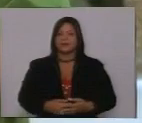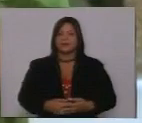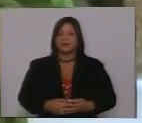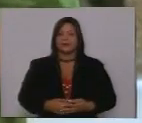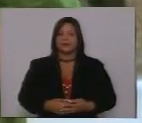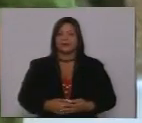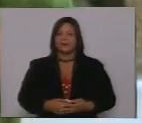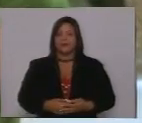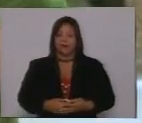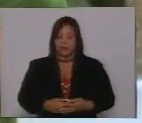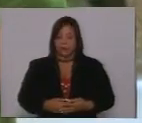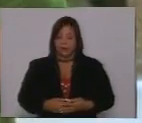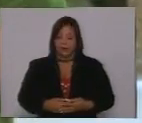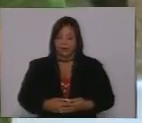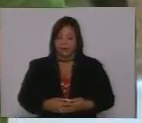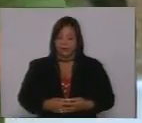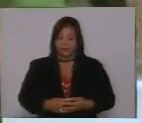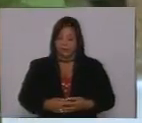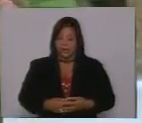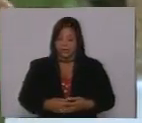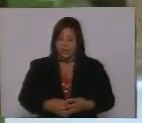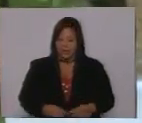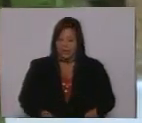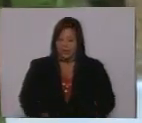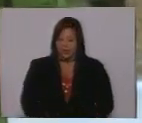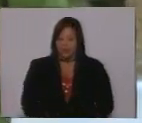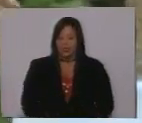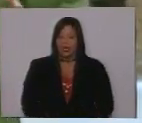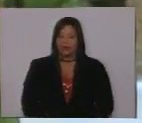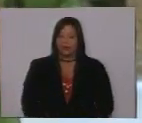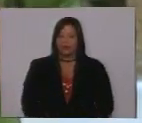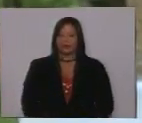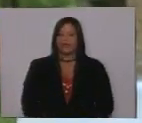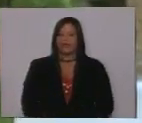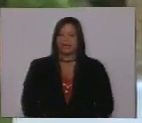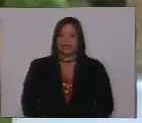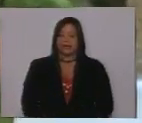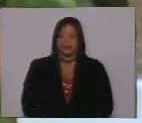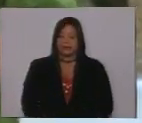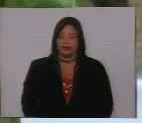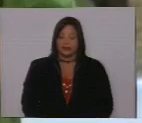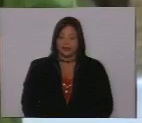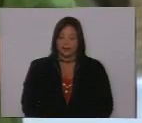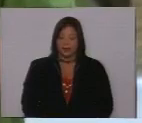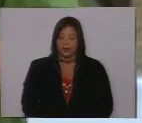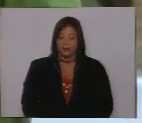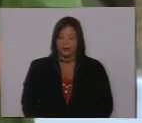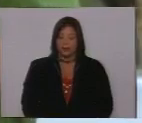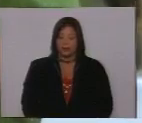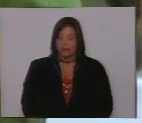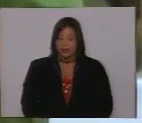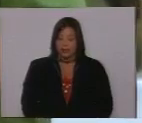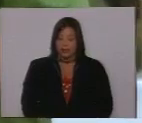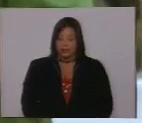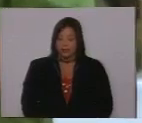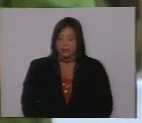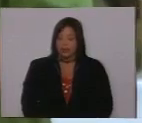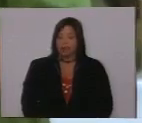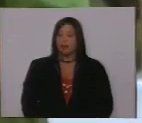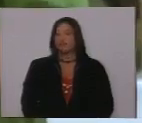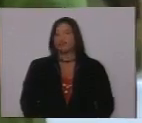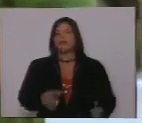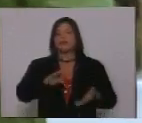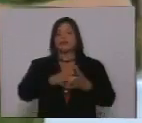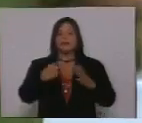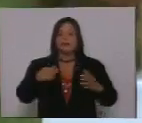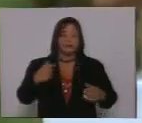La universidad construye nuestro círculo de vida por un largo trecho.